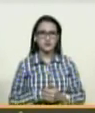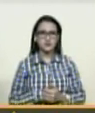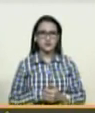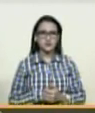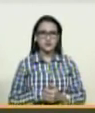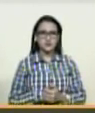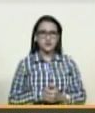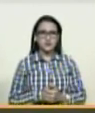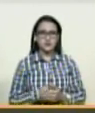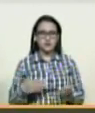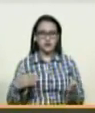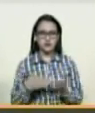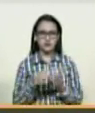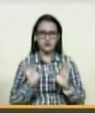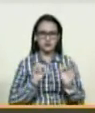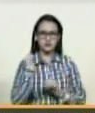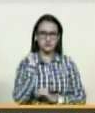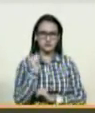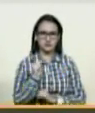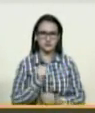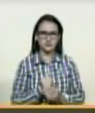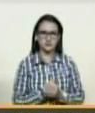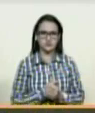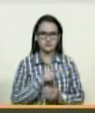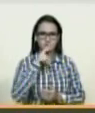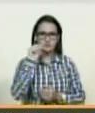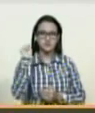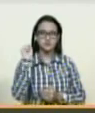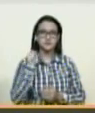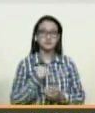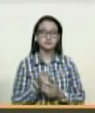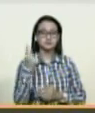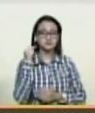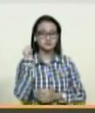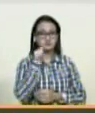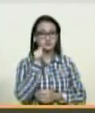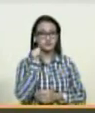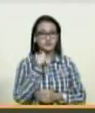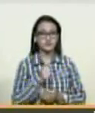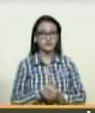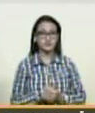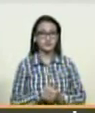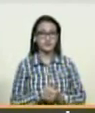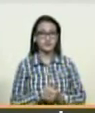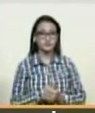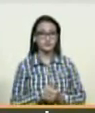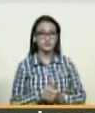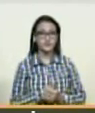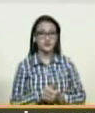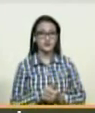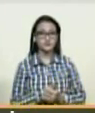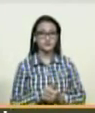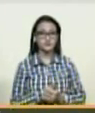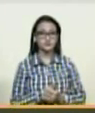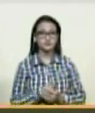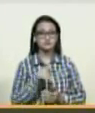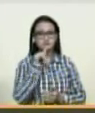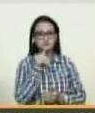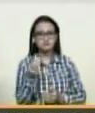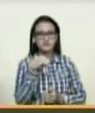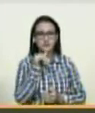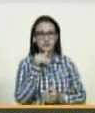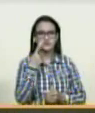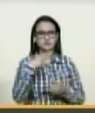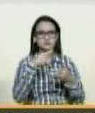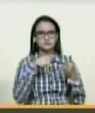atentado al intento de magnicidio fallido que se registró en nuestro país el pasado sábado por supuesto los detalles de esta información serán ampliada en las